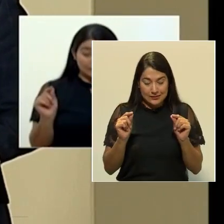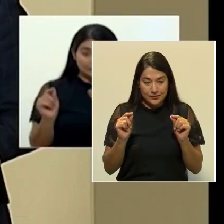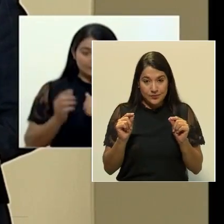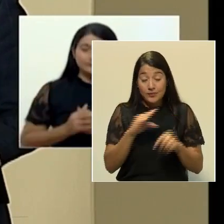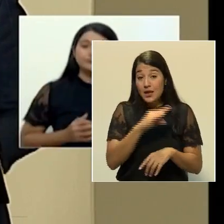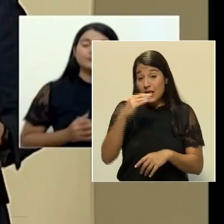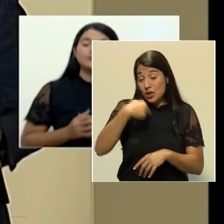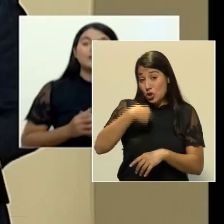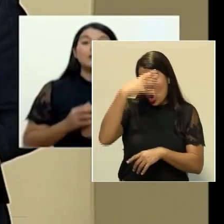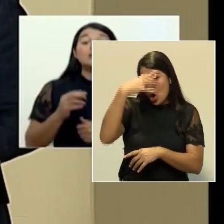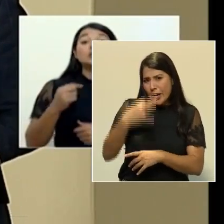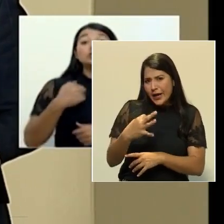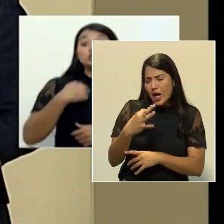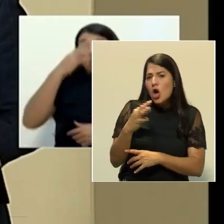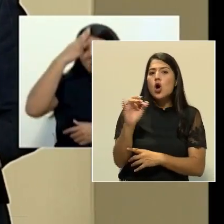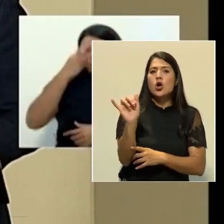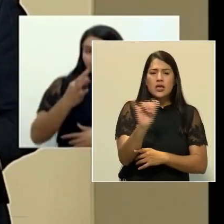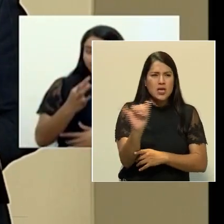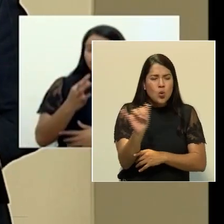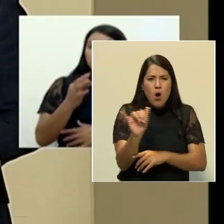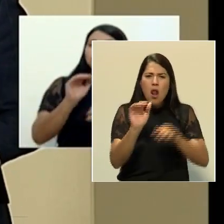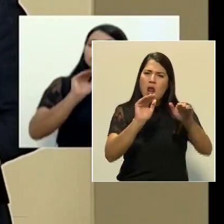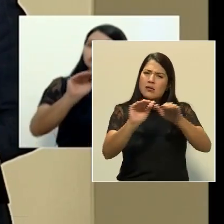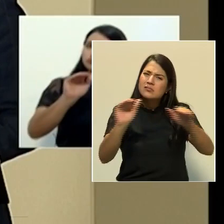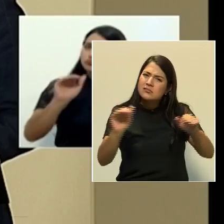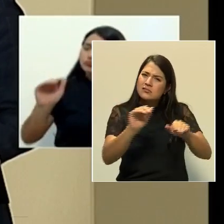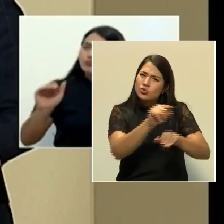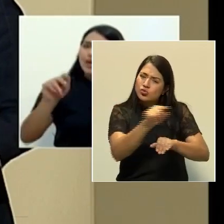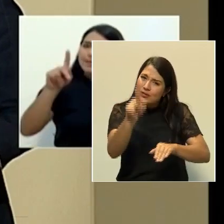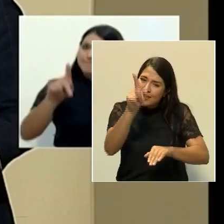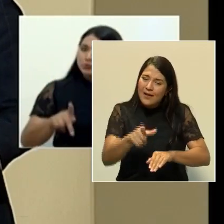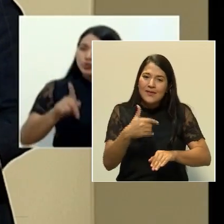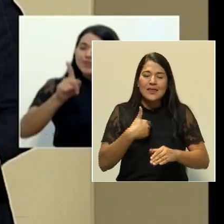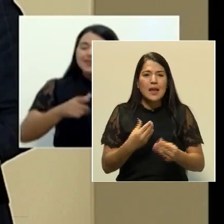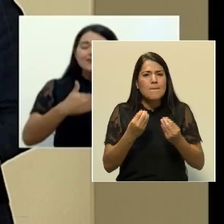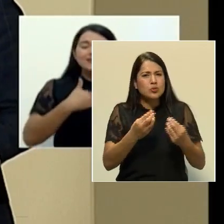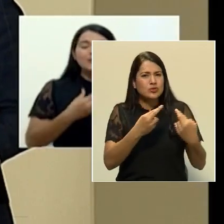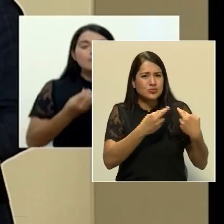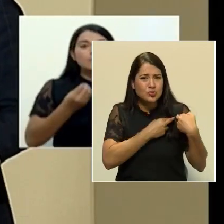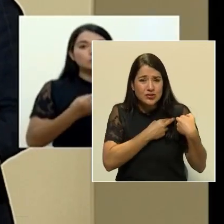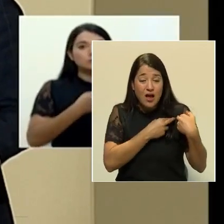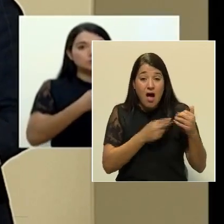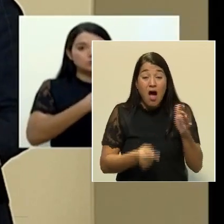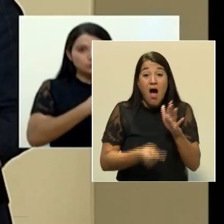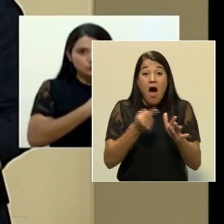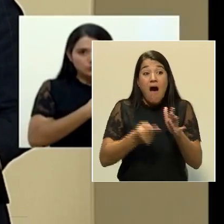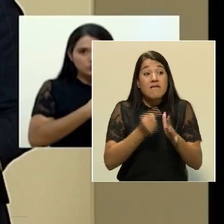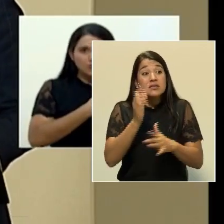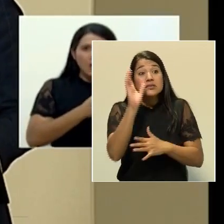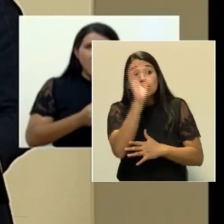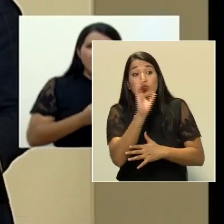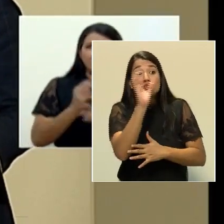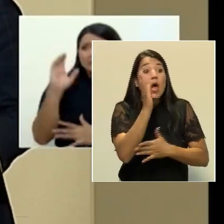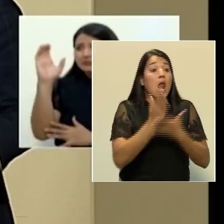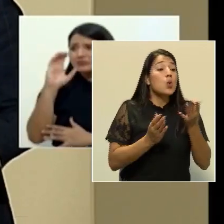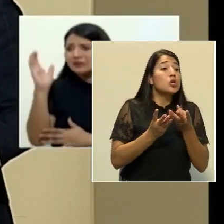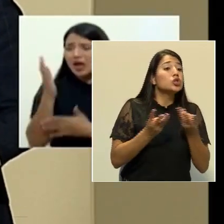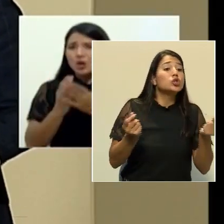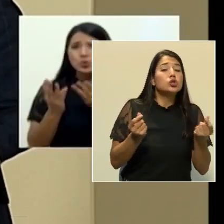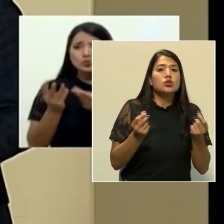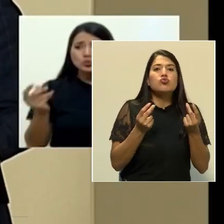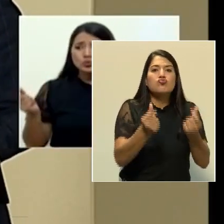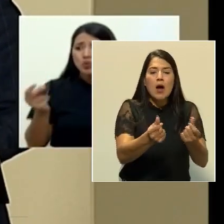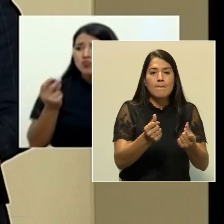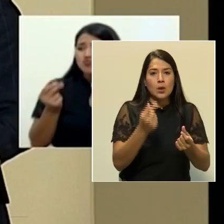Y yo creo que aquí igual a la población a que sea muy responsable de que buscando alguna salida rápida